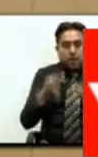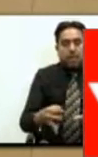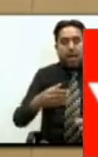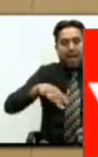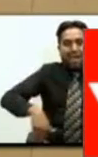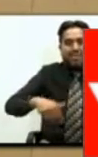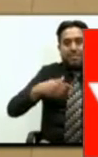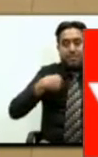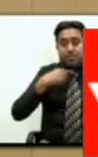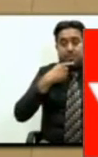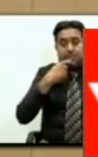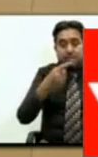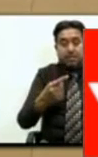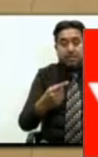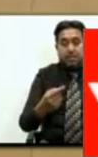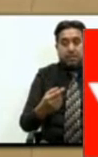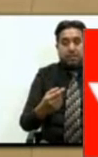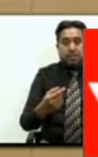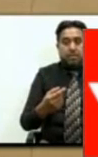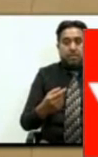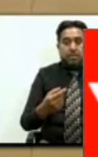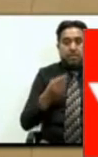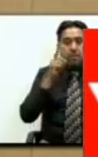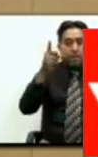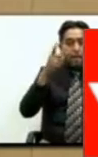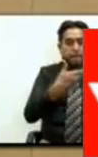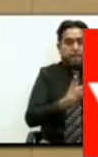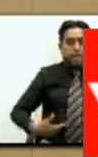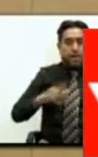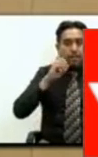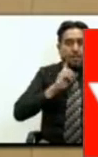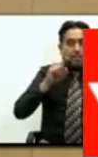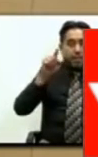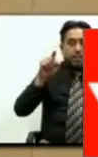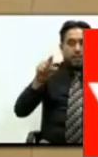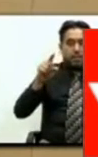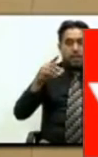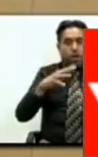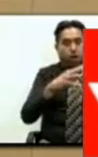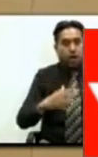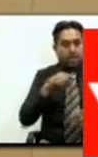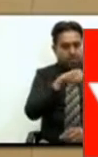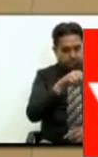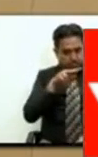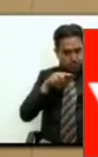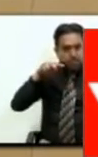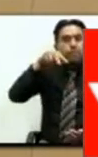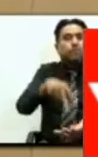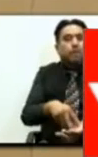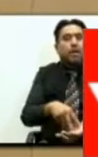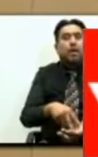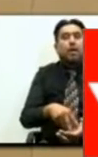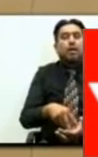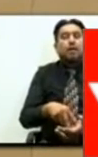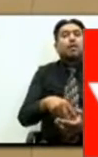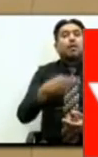era que fuera la presidenta del congreso a nombre de esta asamblea y que